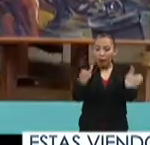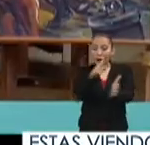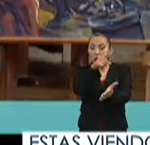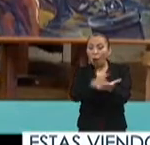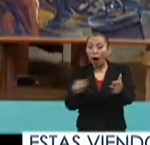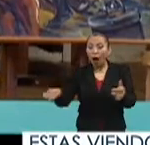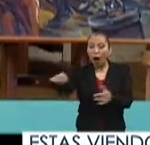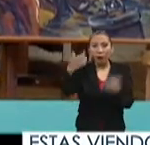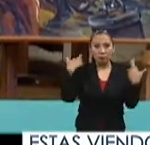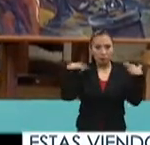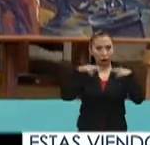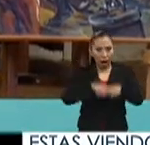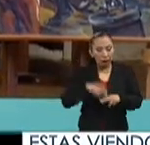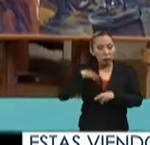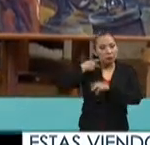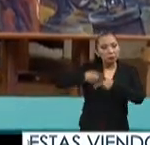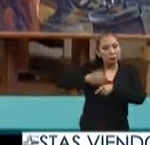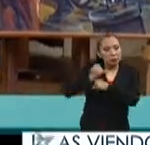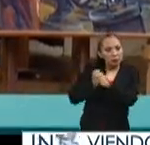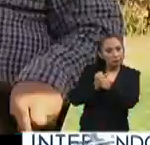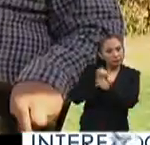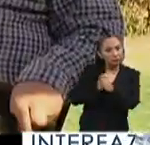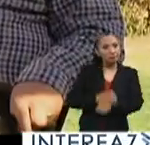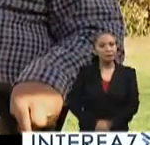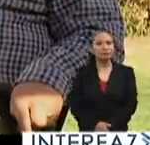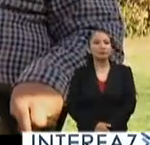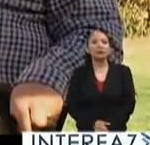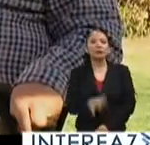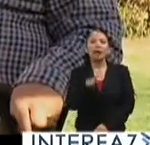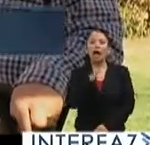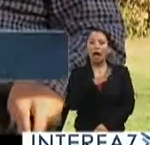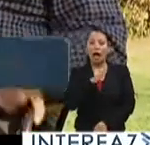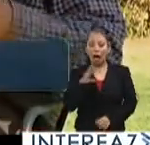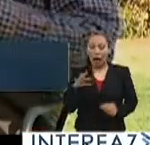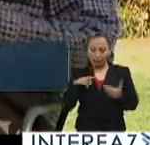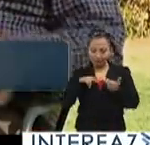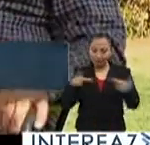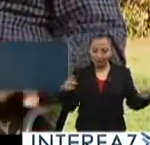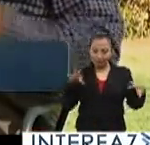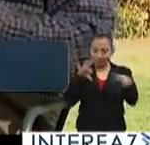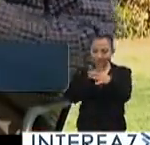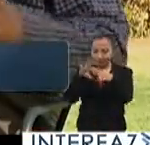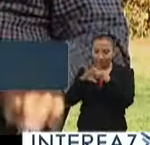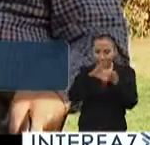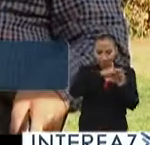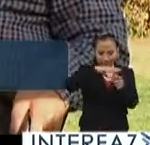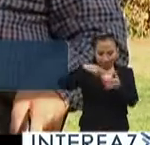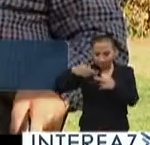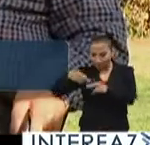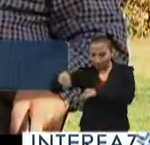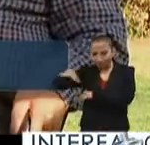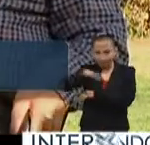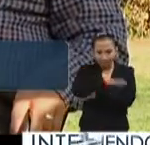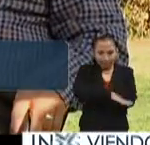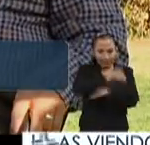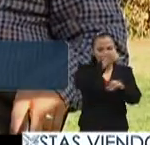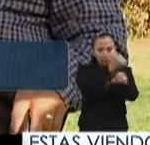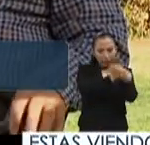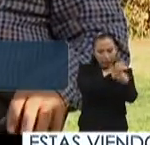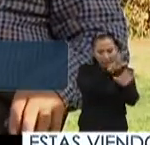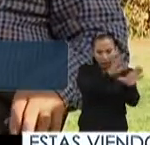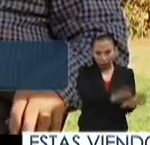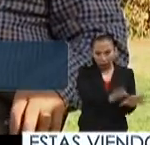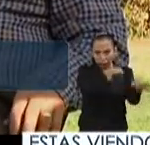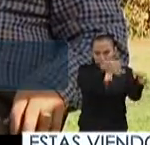espacio a académicos e investigadores. Hay una vinculación y una relación entre